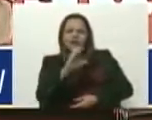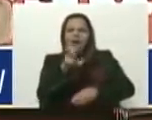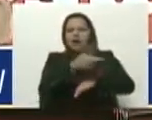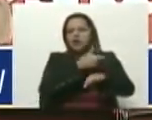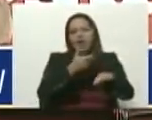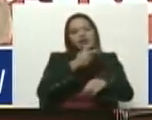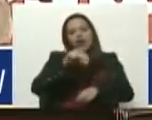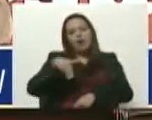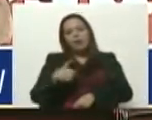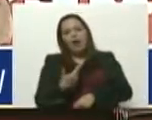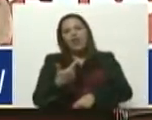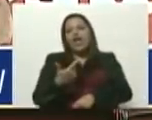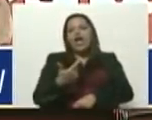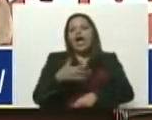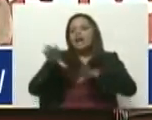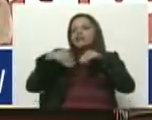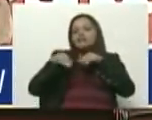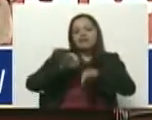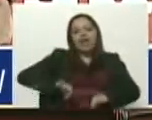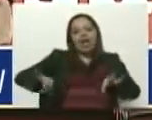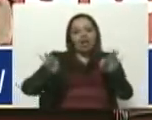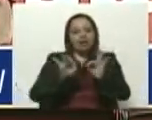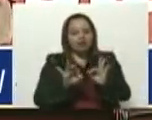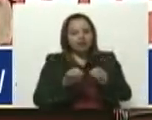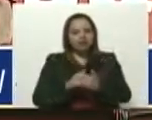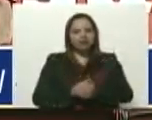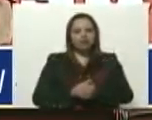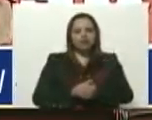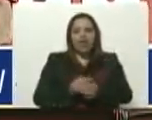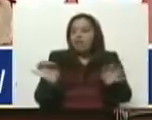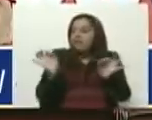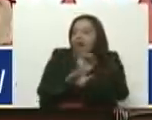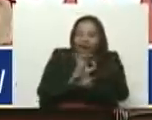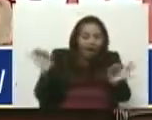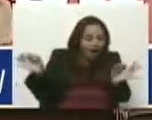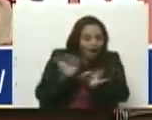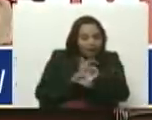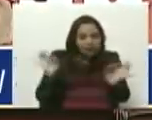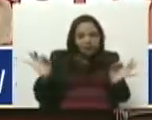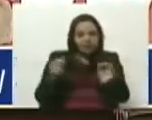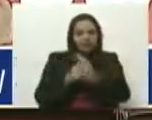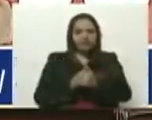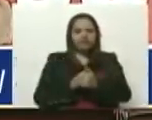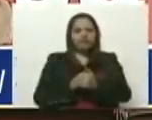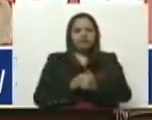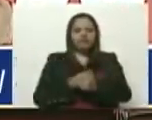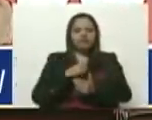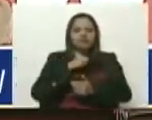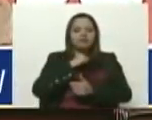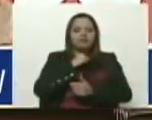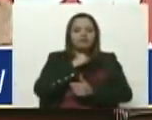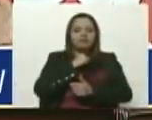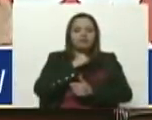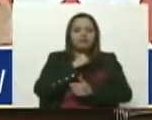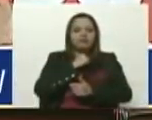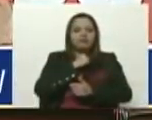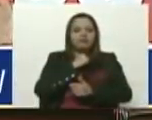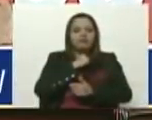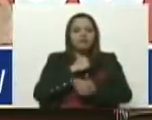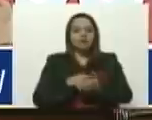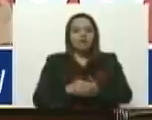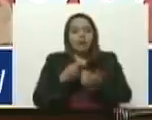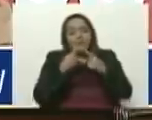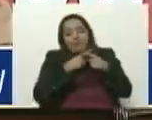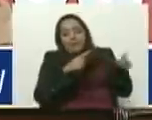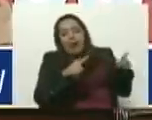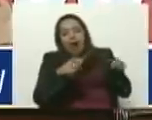no puede creerse de nada absolutamente nada lo que pasa es que el gobierno de